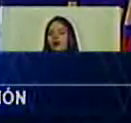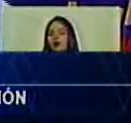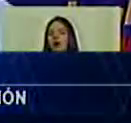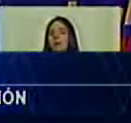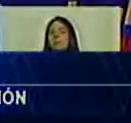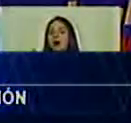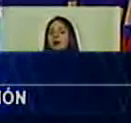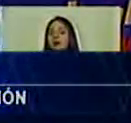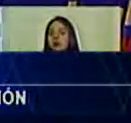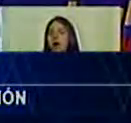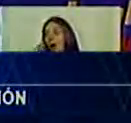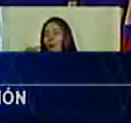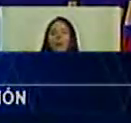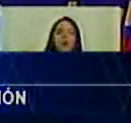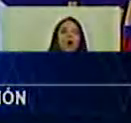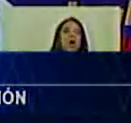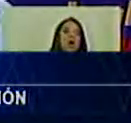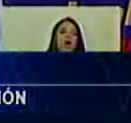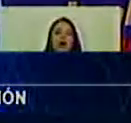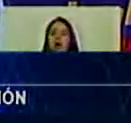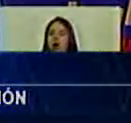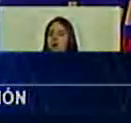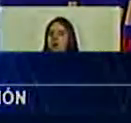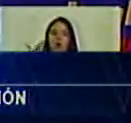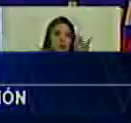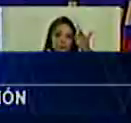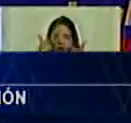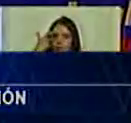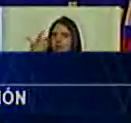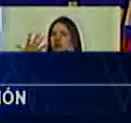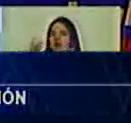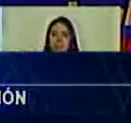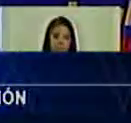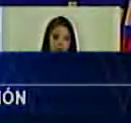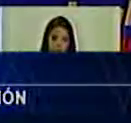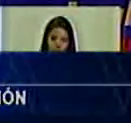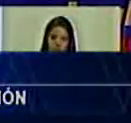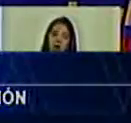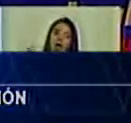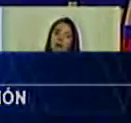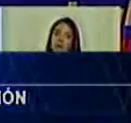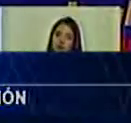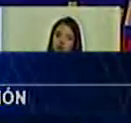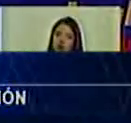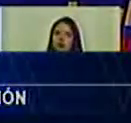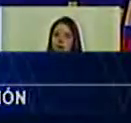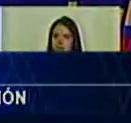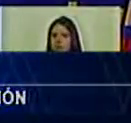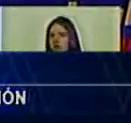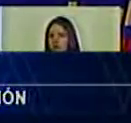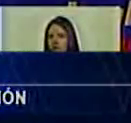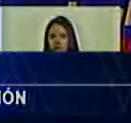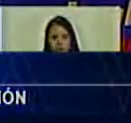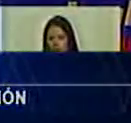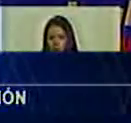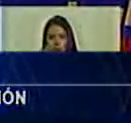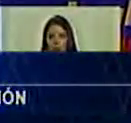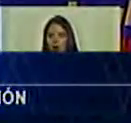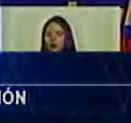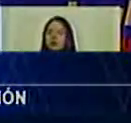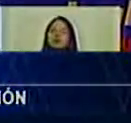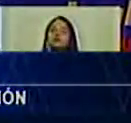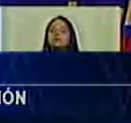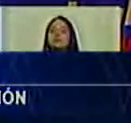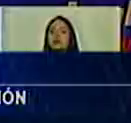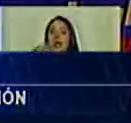Participó, y me refiero al pueblo todo, al pueblo chavista, la inmensa mayoría, y al pueblo opositor. En las elecciones